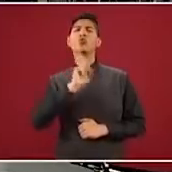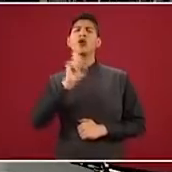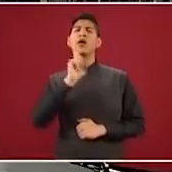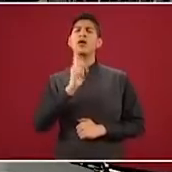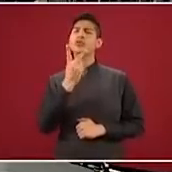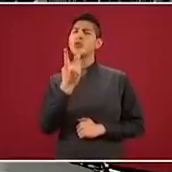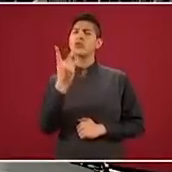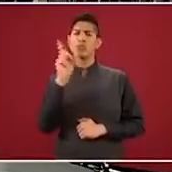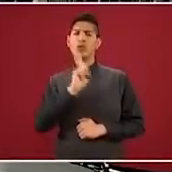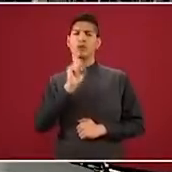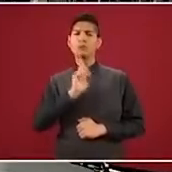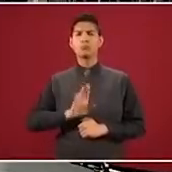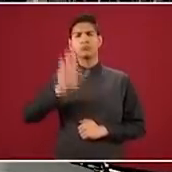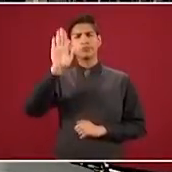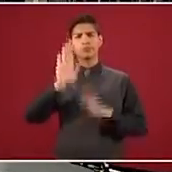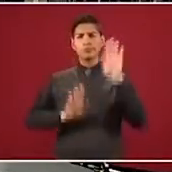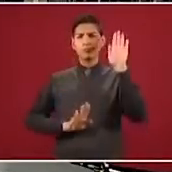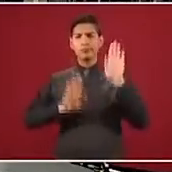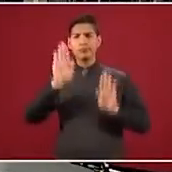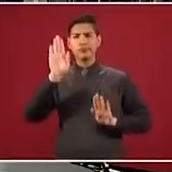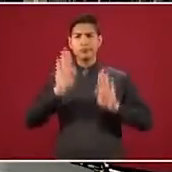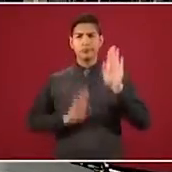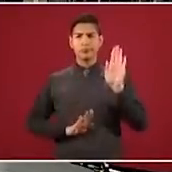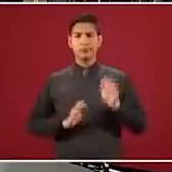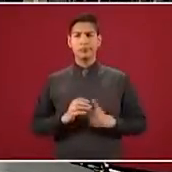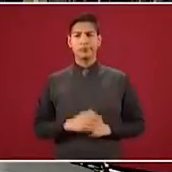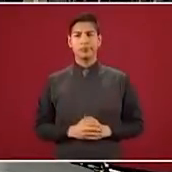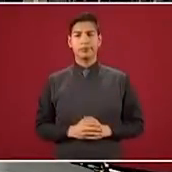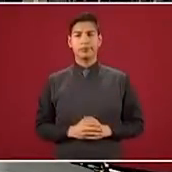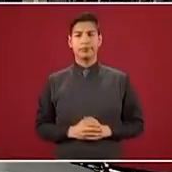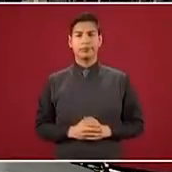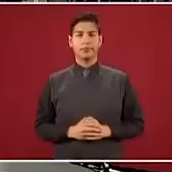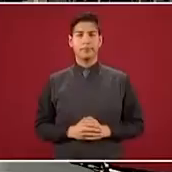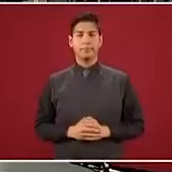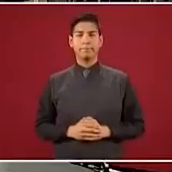Dos mujeres, las dos hombres, a ver, las dos atrás, las dos.